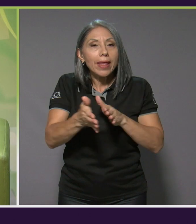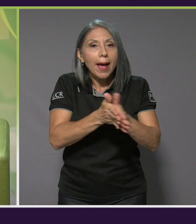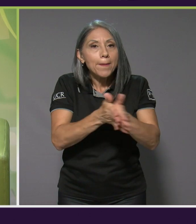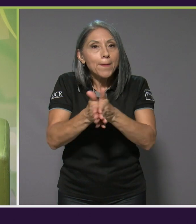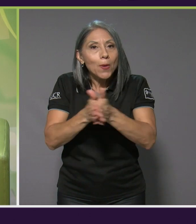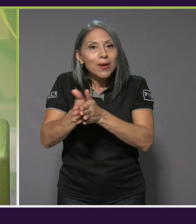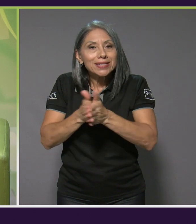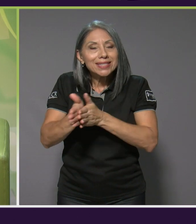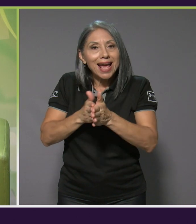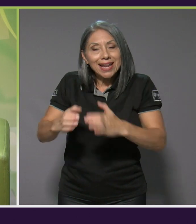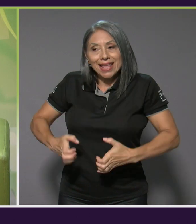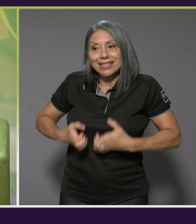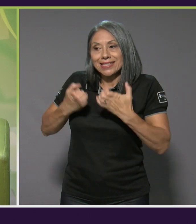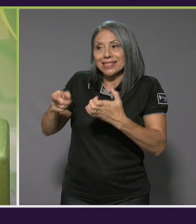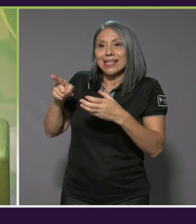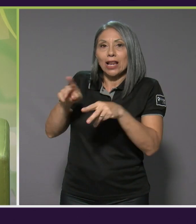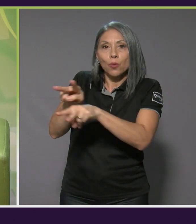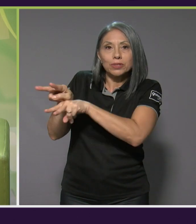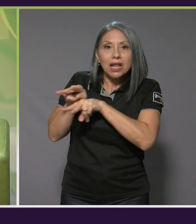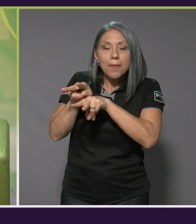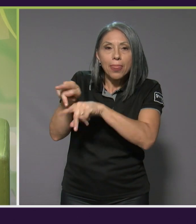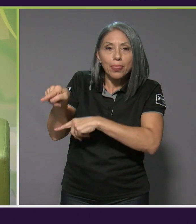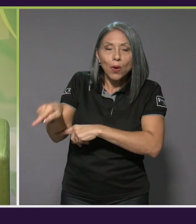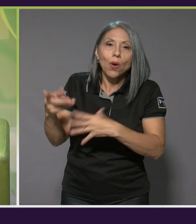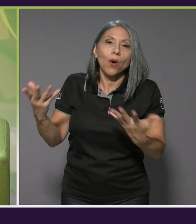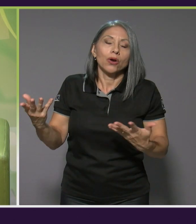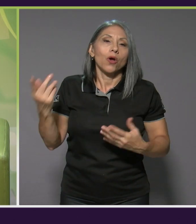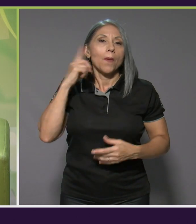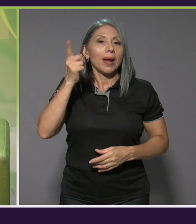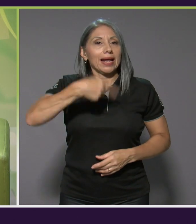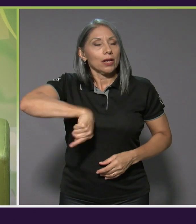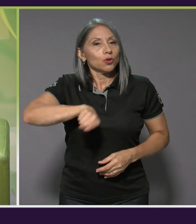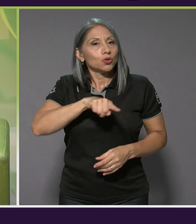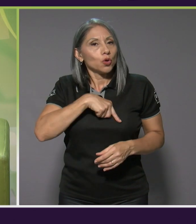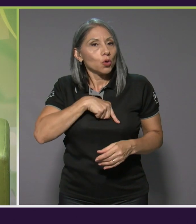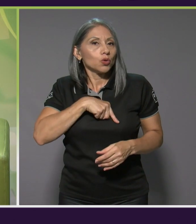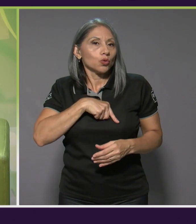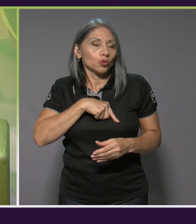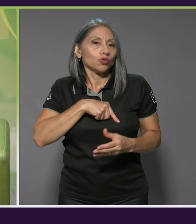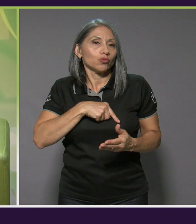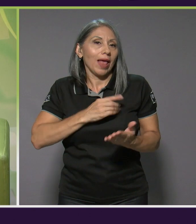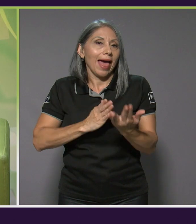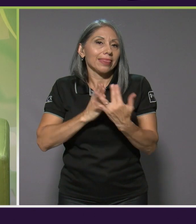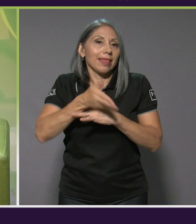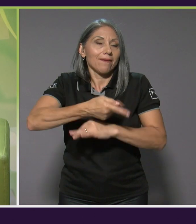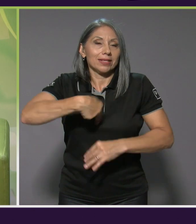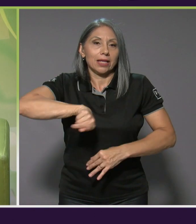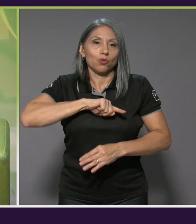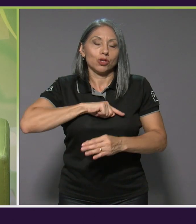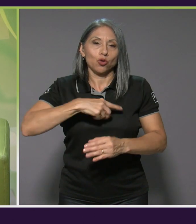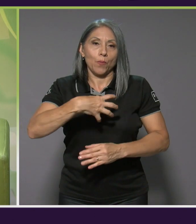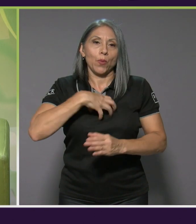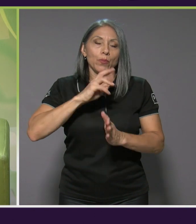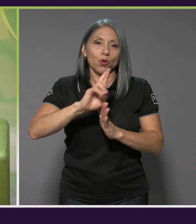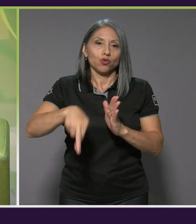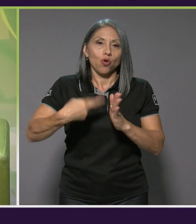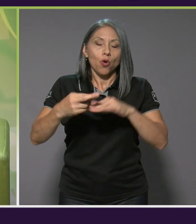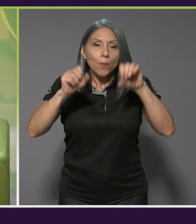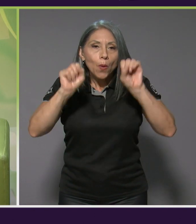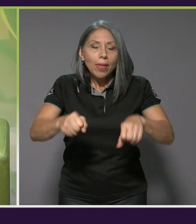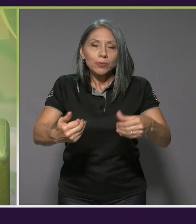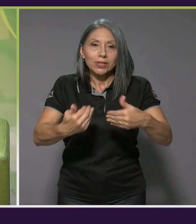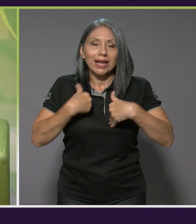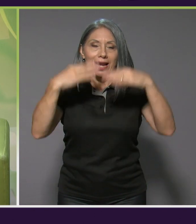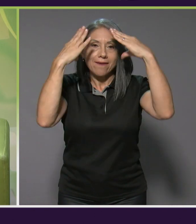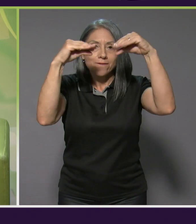que existe ONEI para también desde nuestro rol en alguna institución, ¿verdad? Nosotros también pues acceder a esa información que